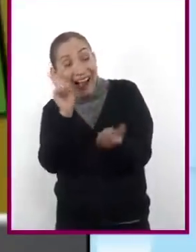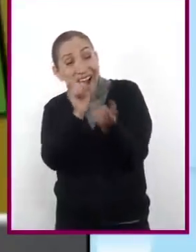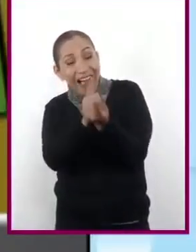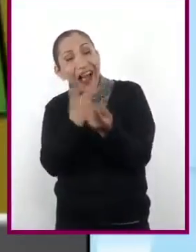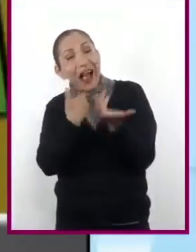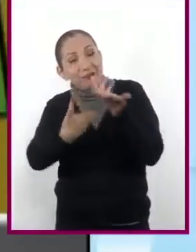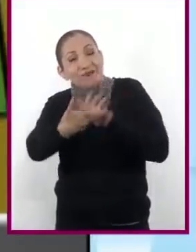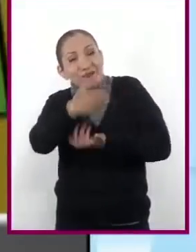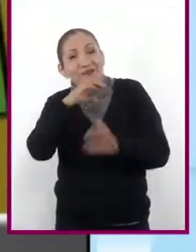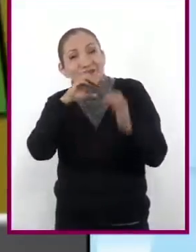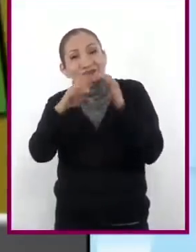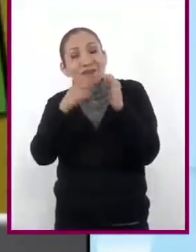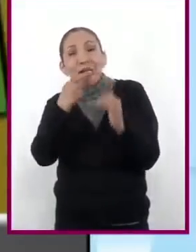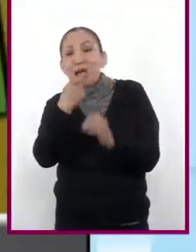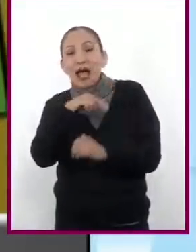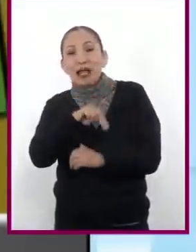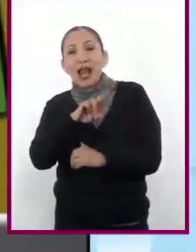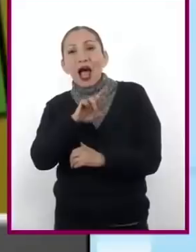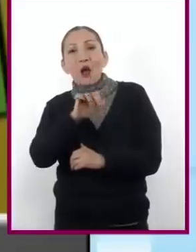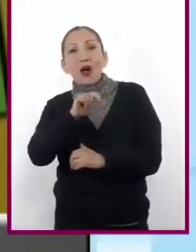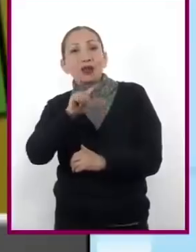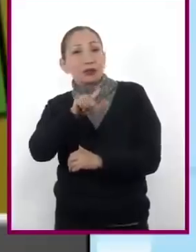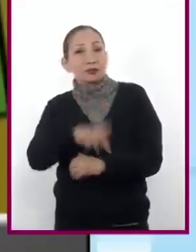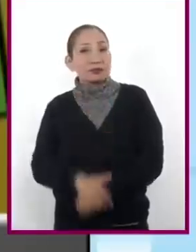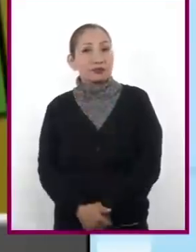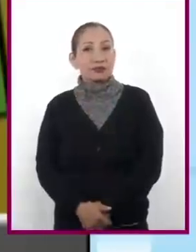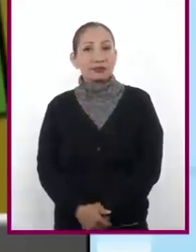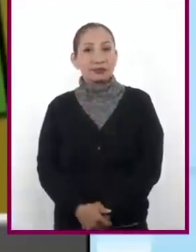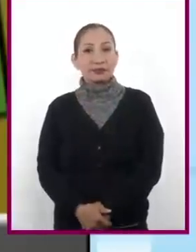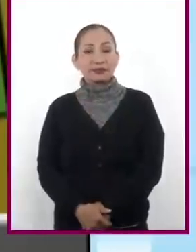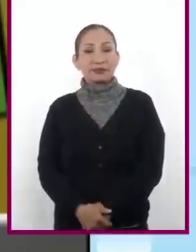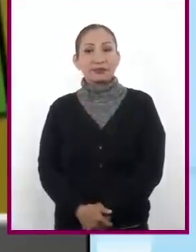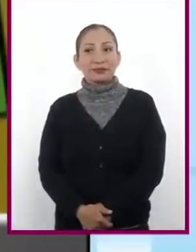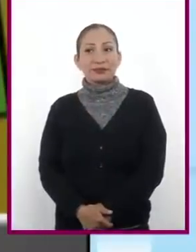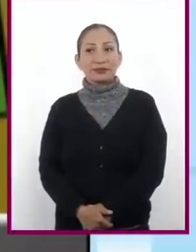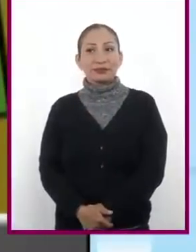pues nos hablamos en náhuatl también.